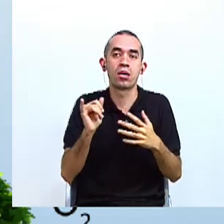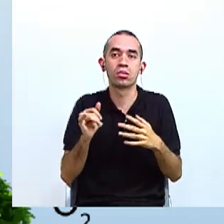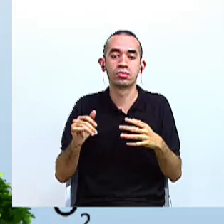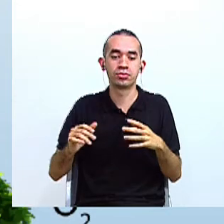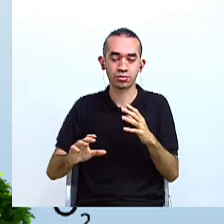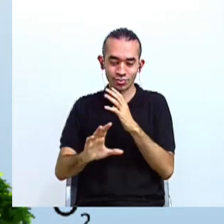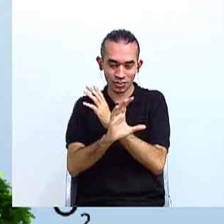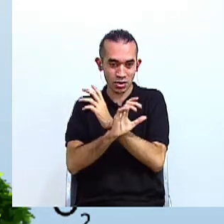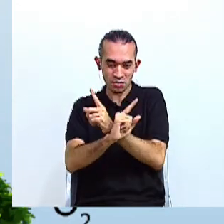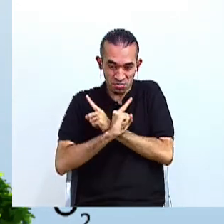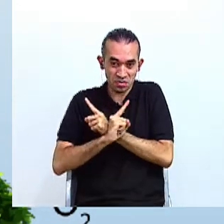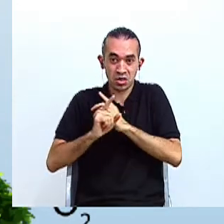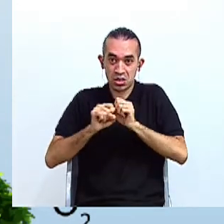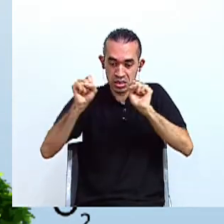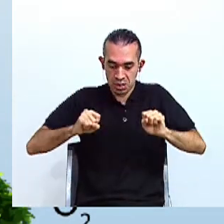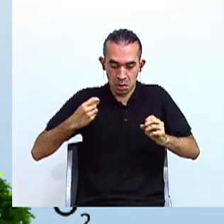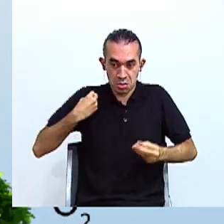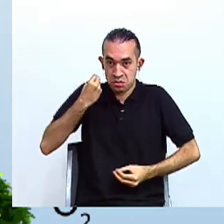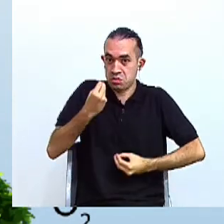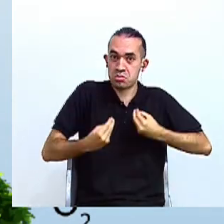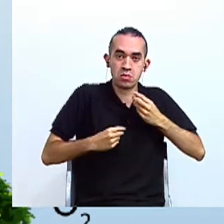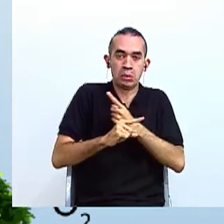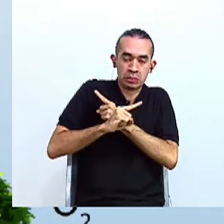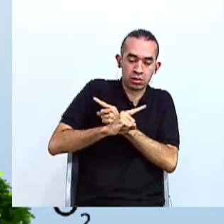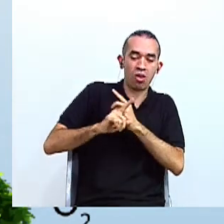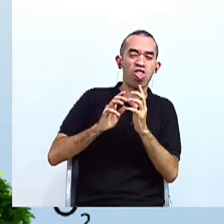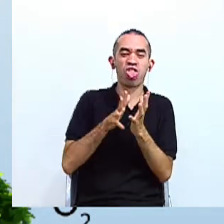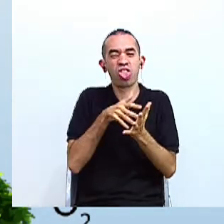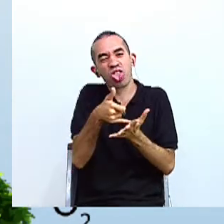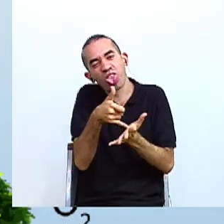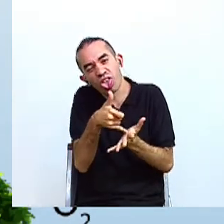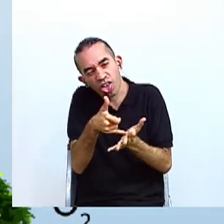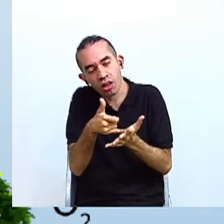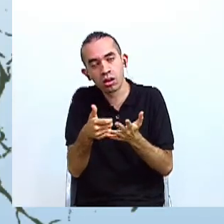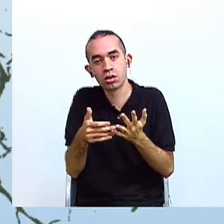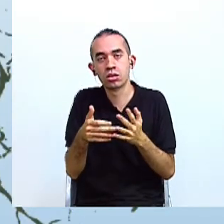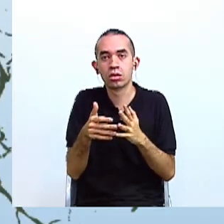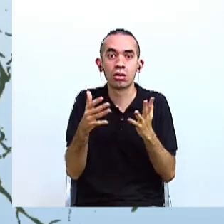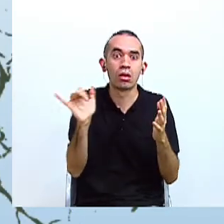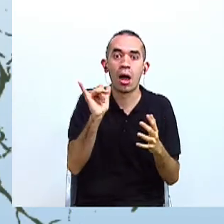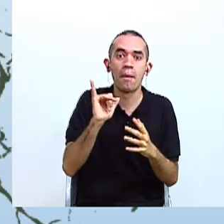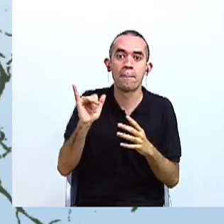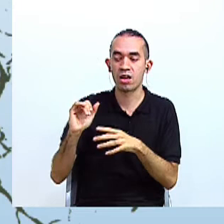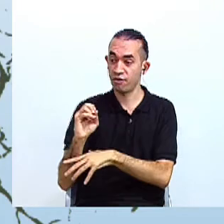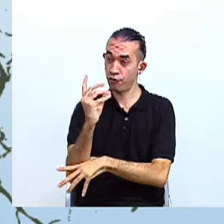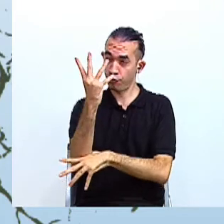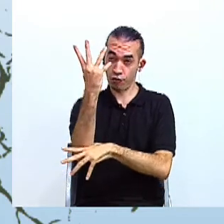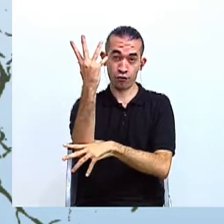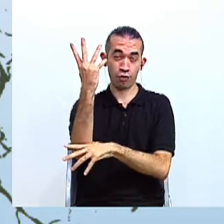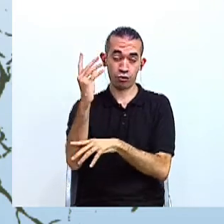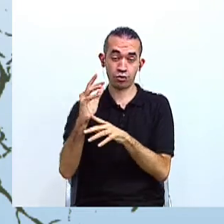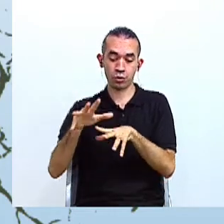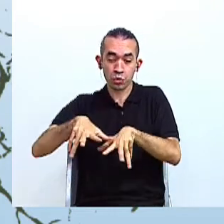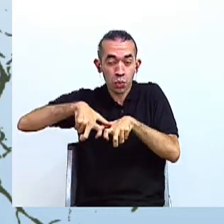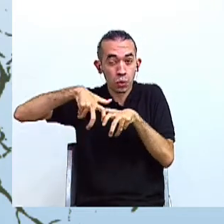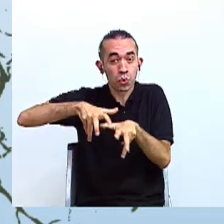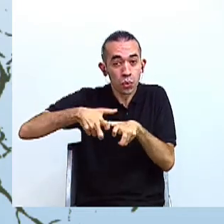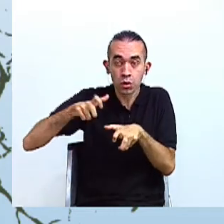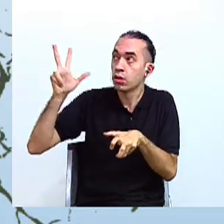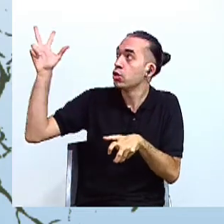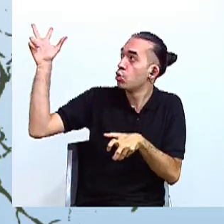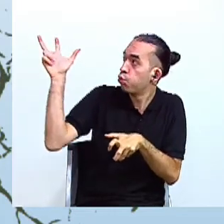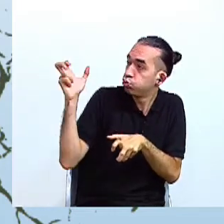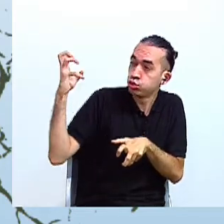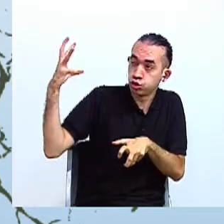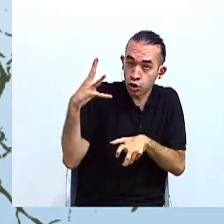inmunológico del ser humano o en la alteración del proceso tan importante de la fotosíntesis. Eso es algo en lo que tenemos